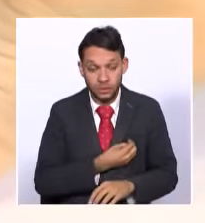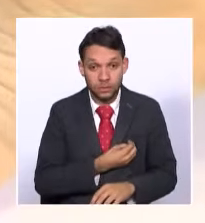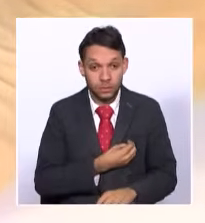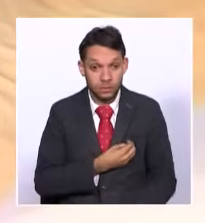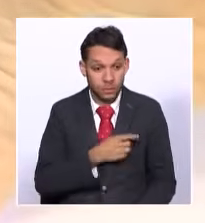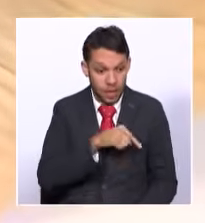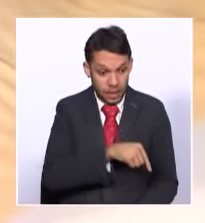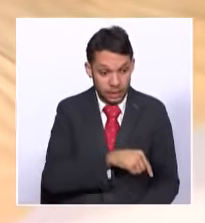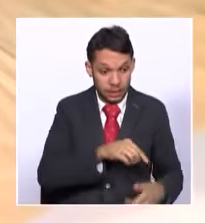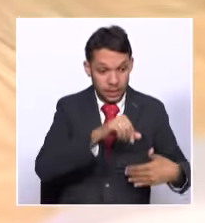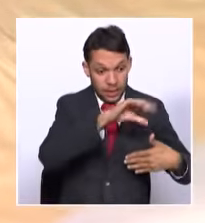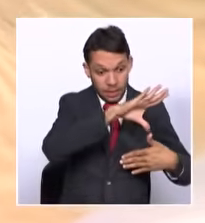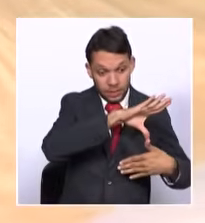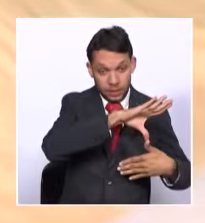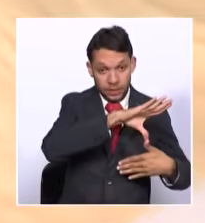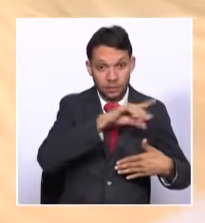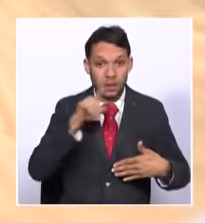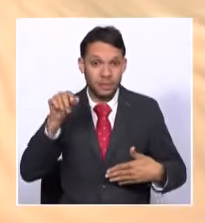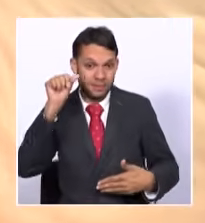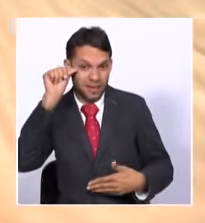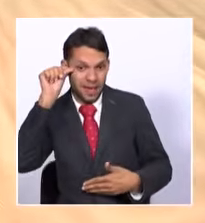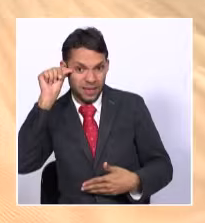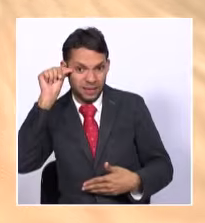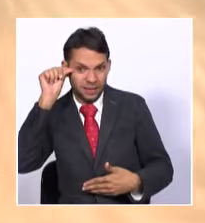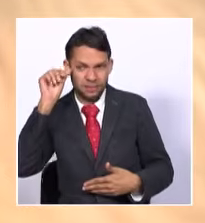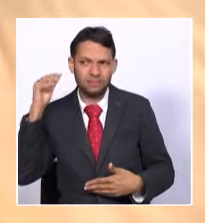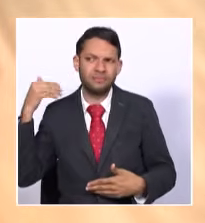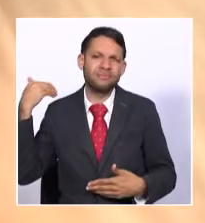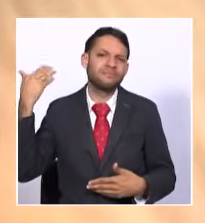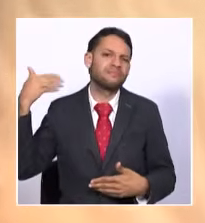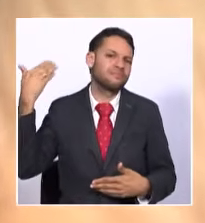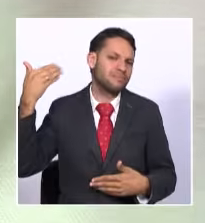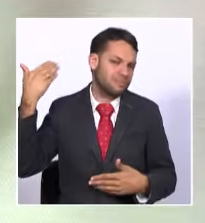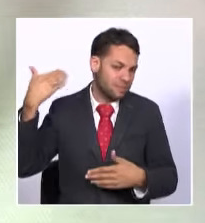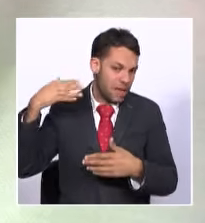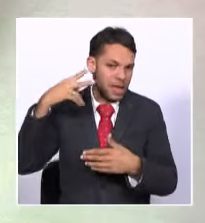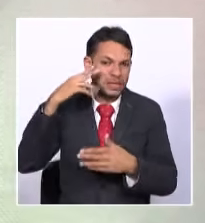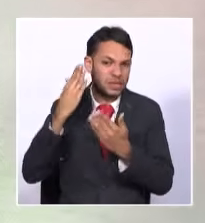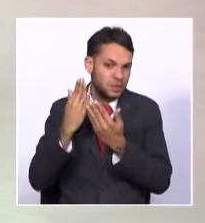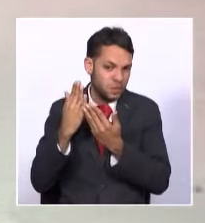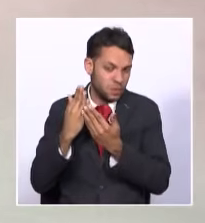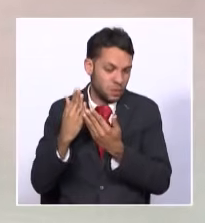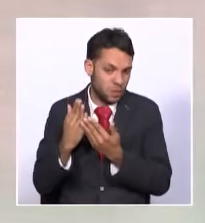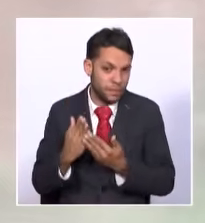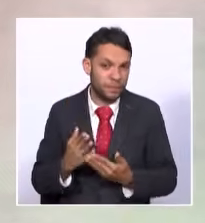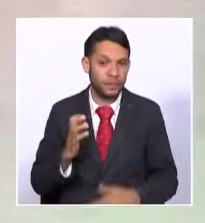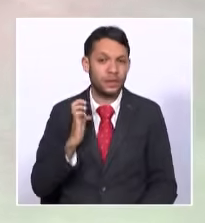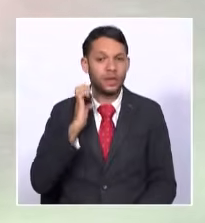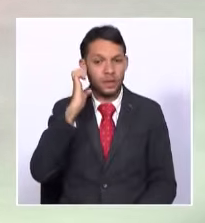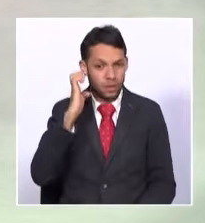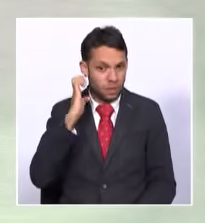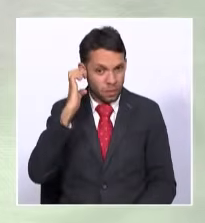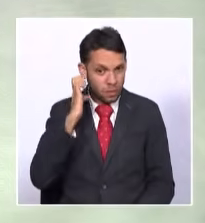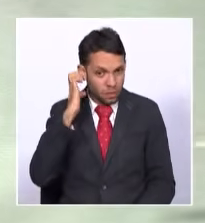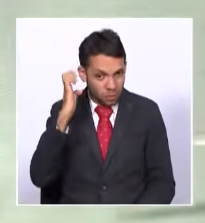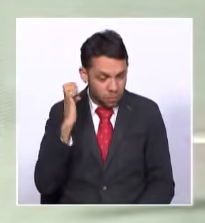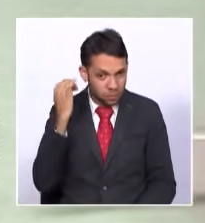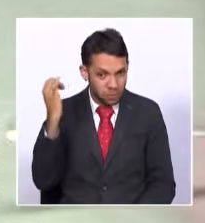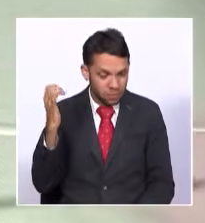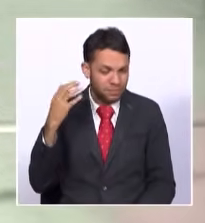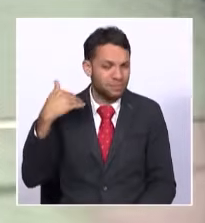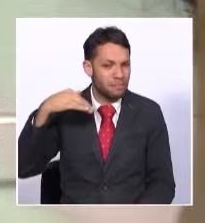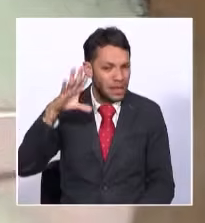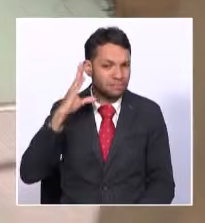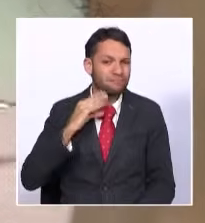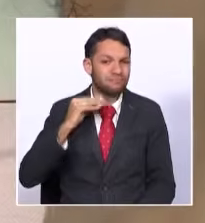occidentales. Los orientales a esto les llevan invirtiendo mucha ciencia. Europa también, en fin. Entonces